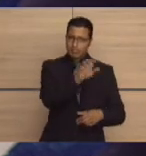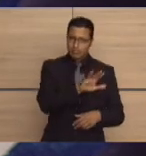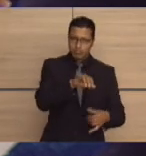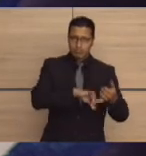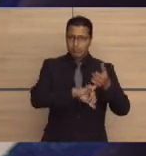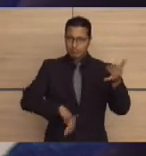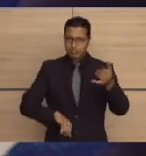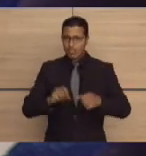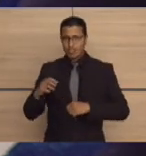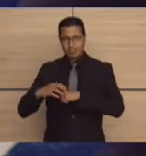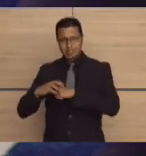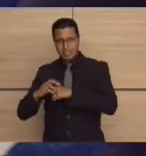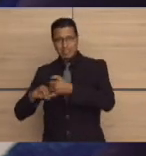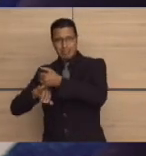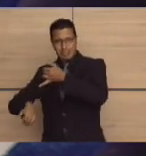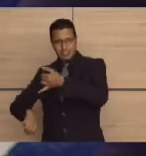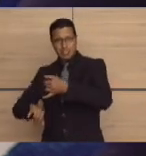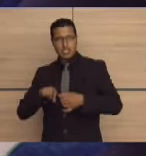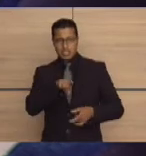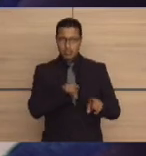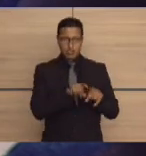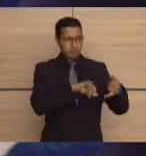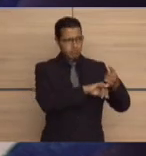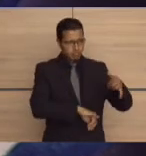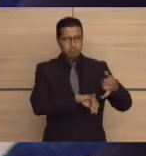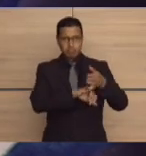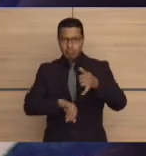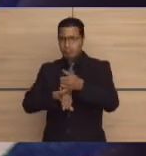de Mariquita. No, y entonces se dieron los gritos, hubo una